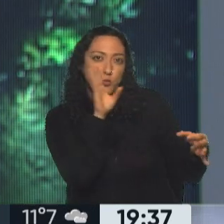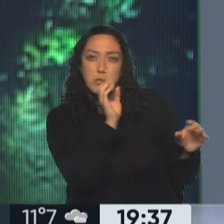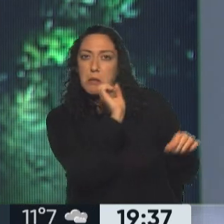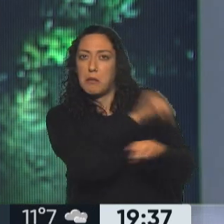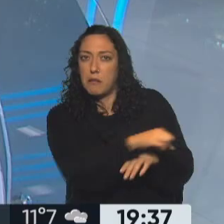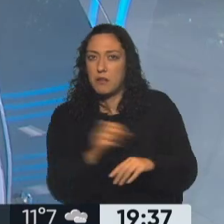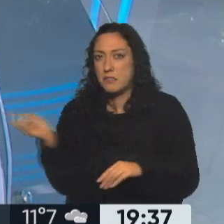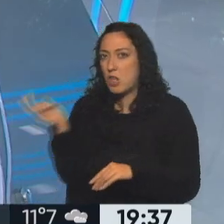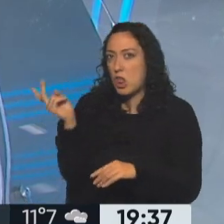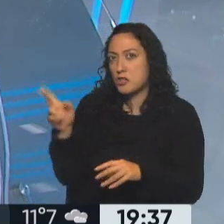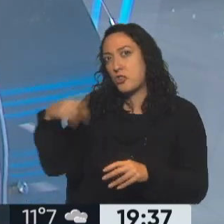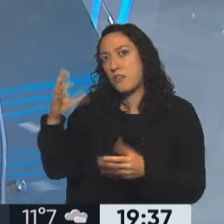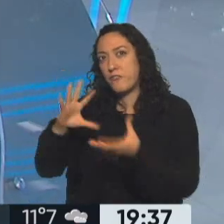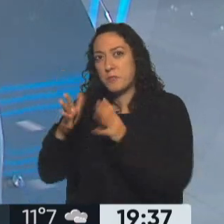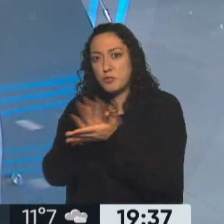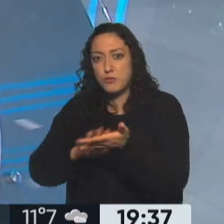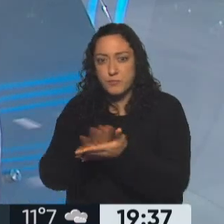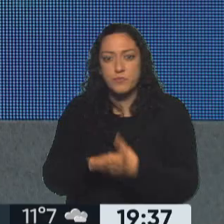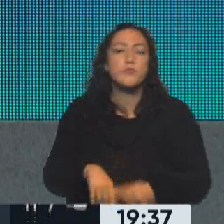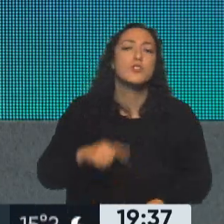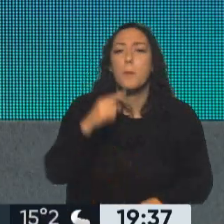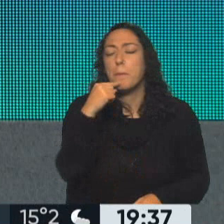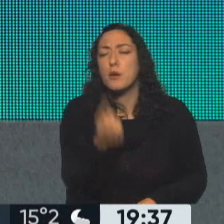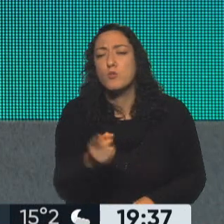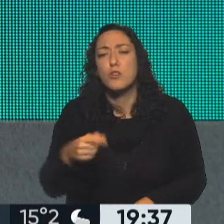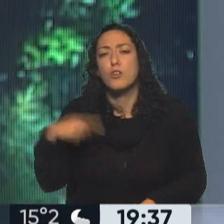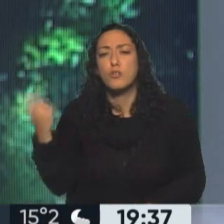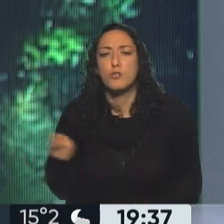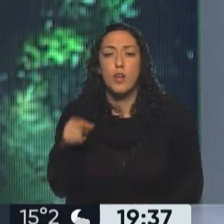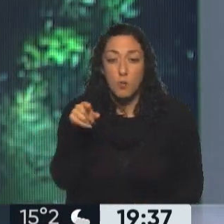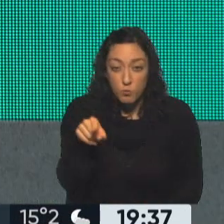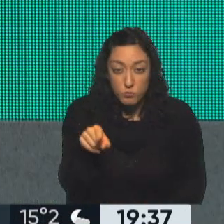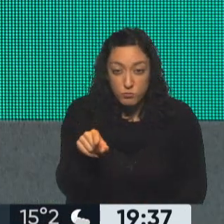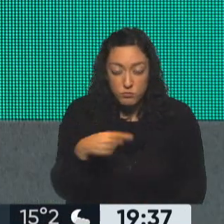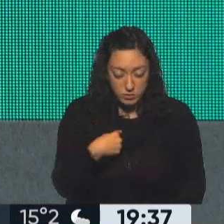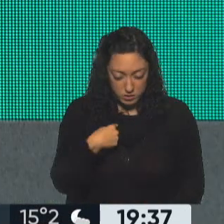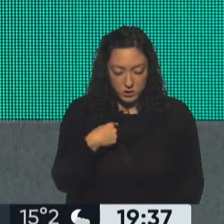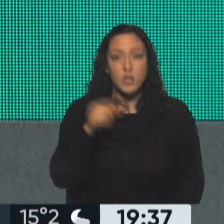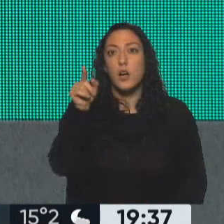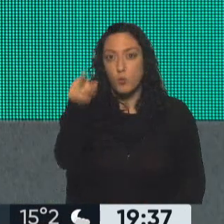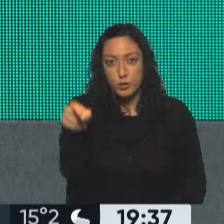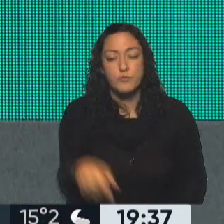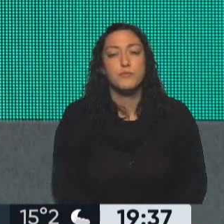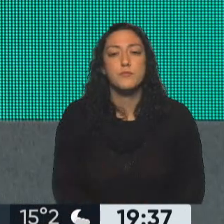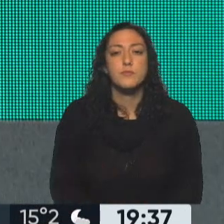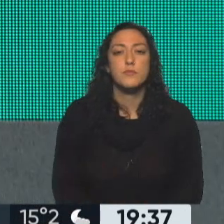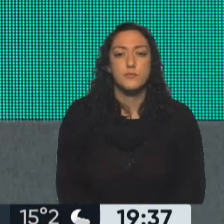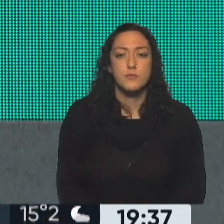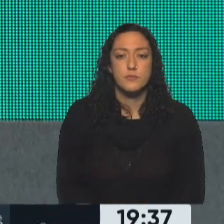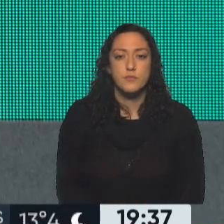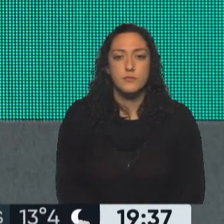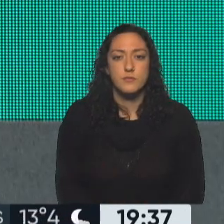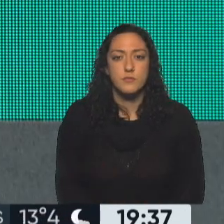ejemplo, pero yo quería preguntarte otra cosa. A mí. A vos. Bien. España te da vuelta con